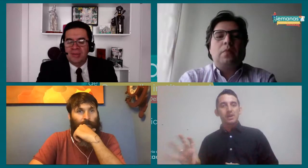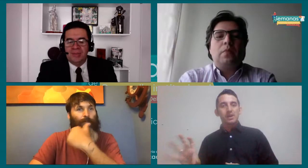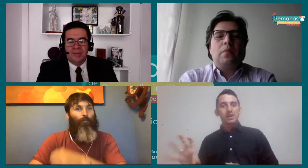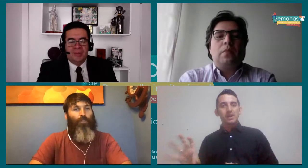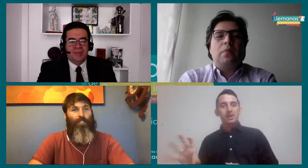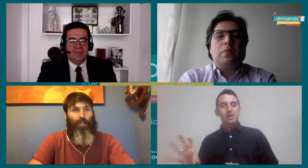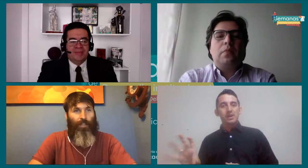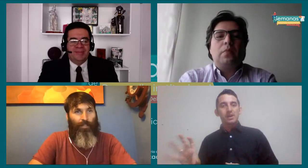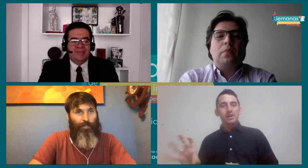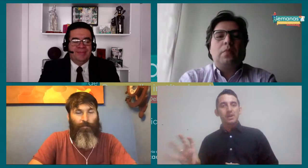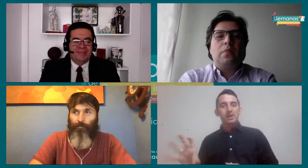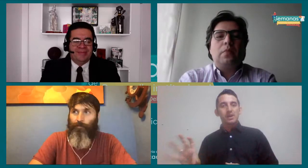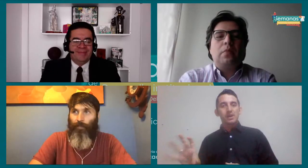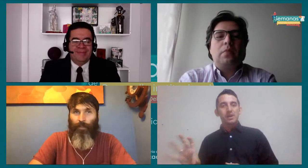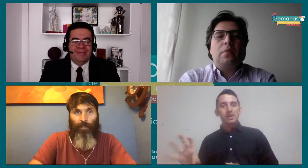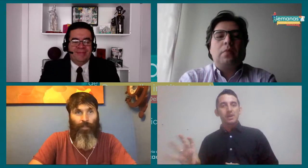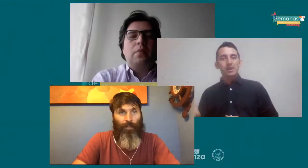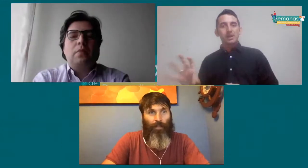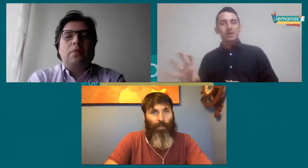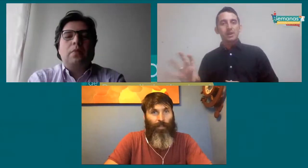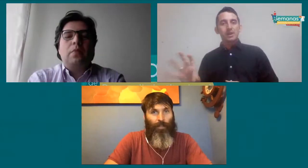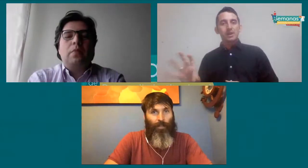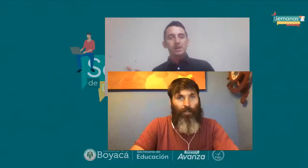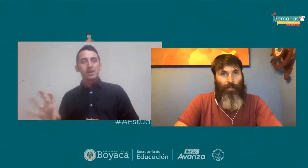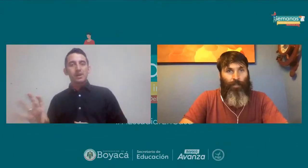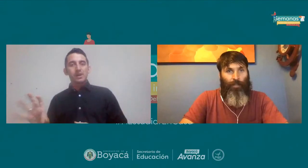felicidades. Muchas gracias.